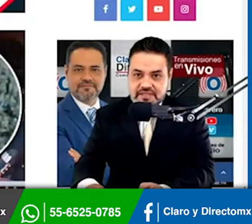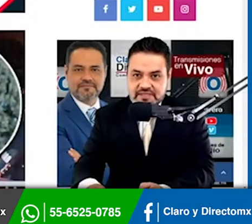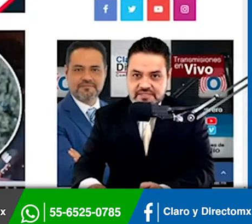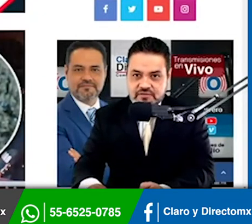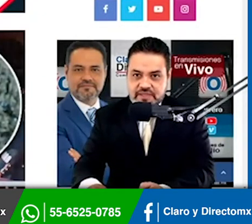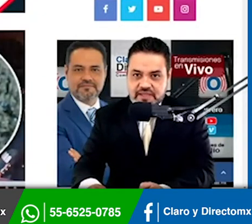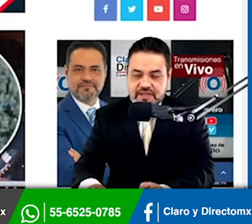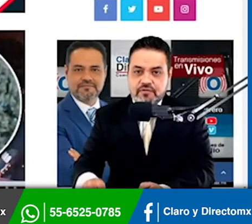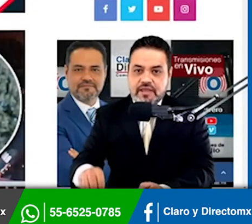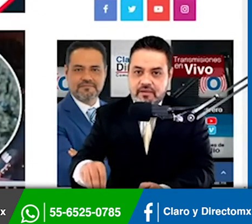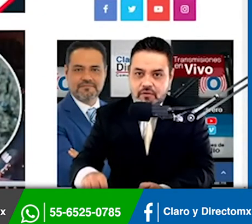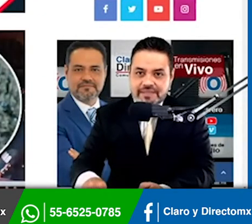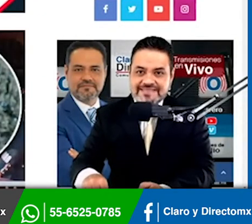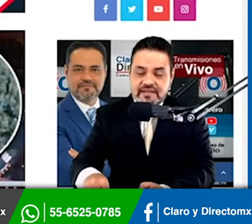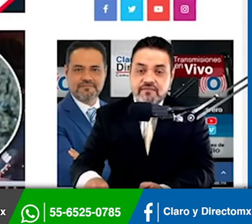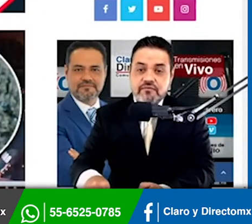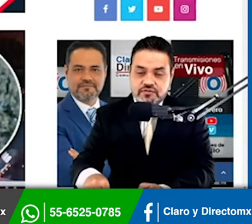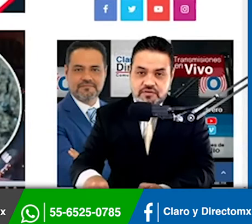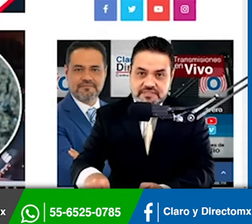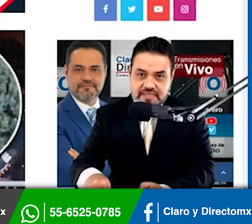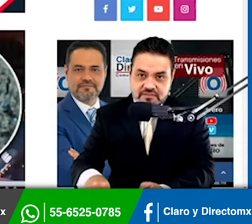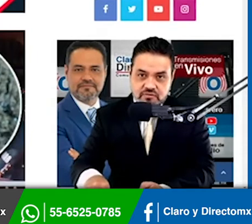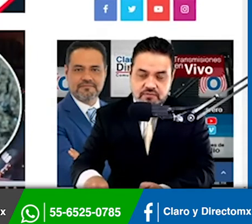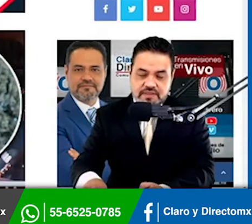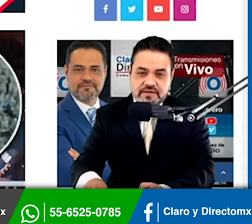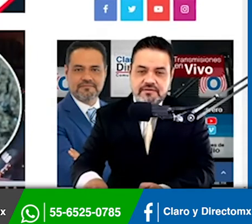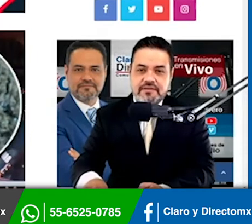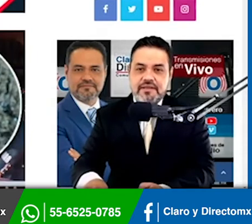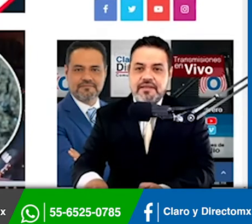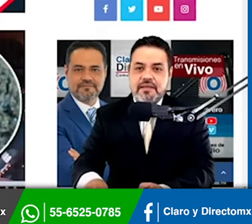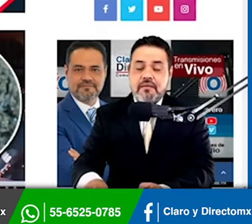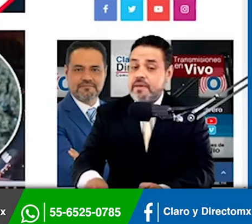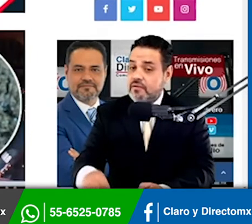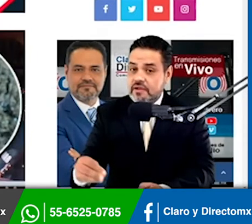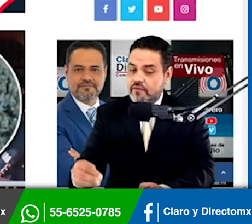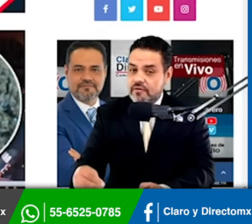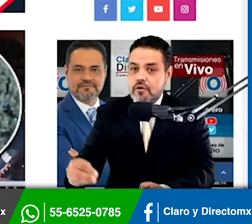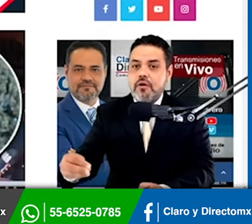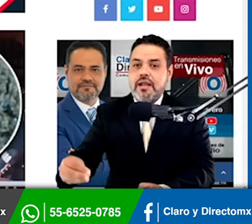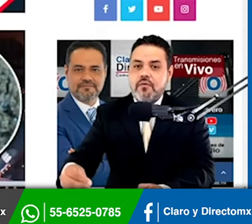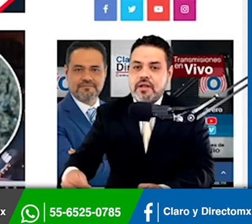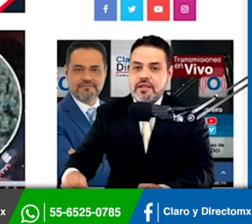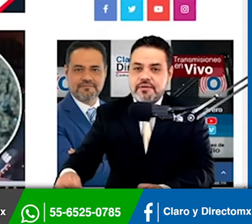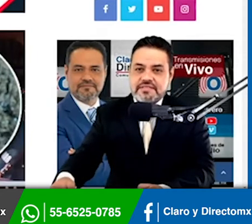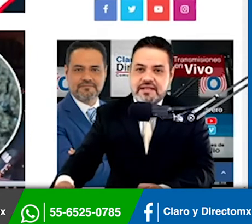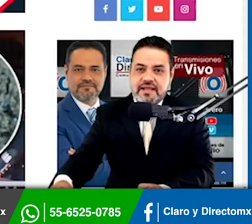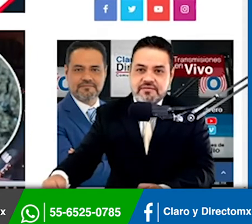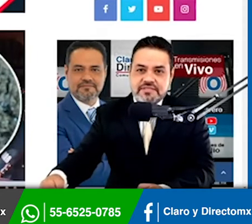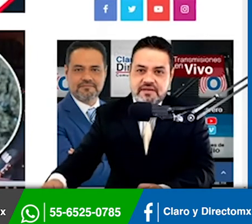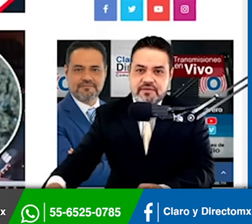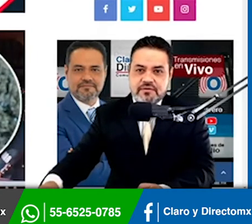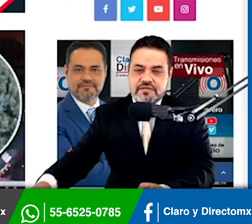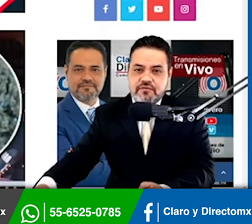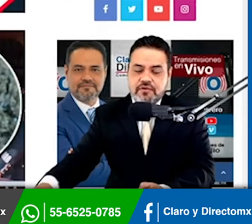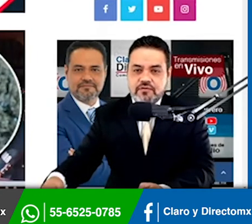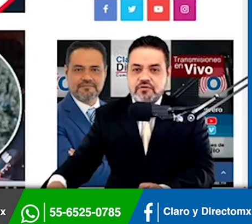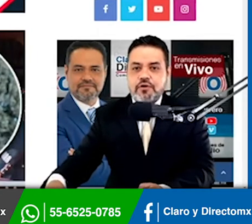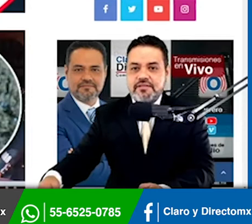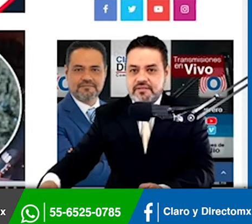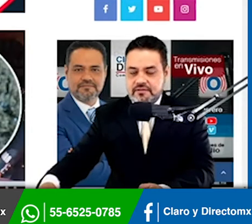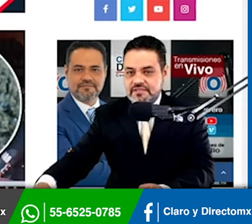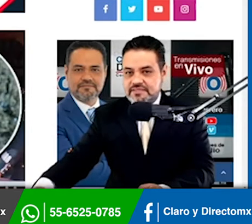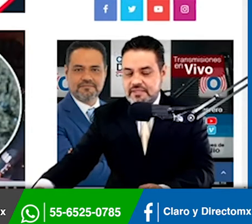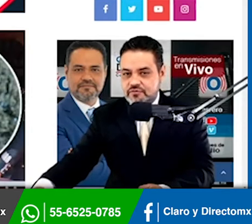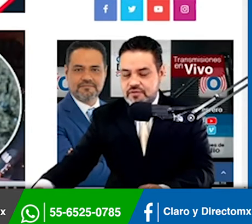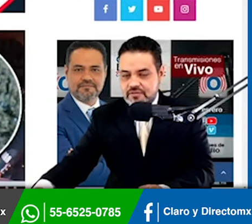funcionarios del ejército mexicano que hoy están en funciones en su gobierno, pero que fueron colaboradores cercanos de Salvador Cienfuegos,